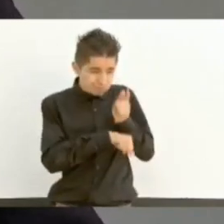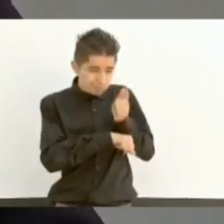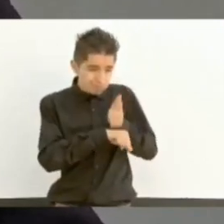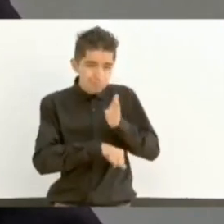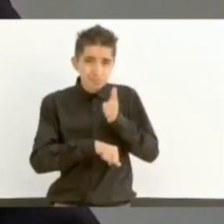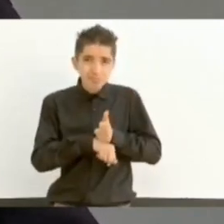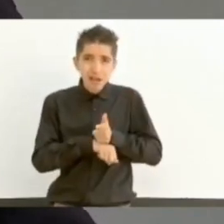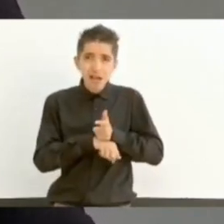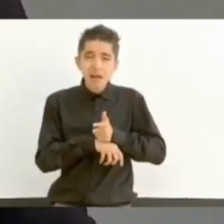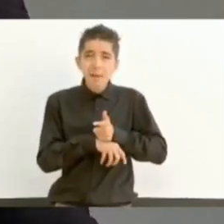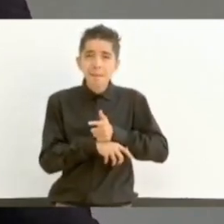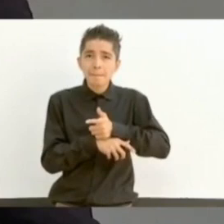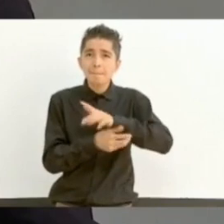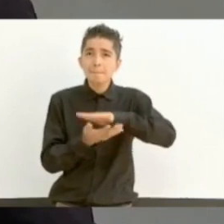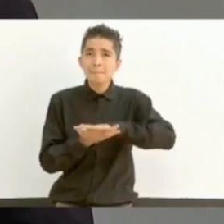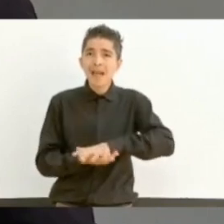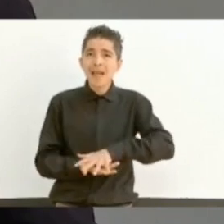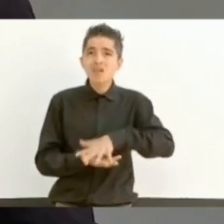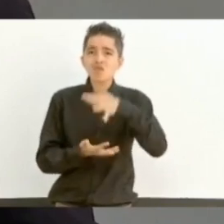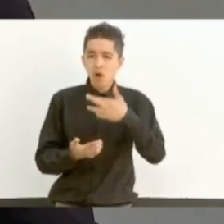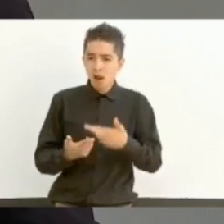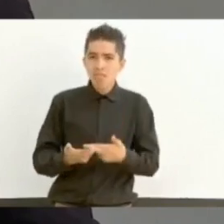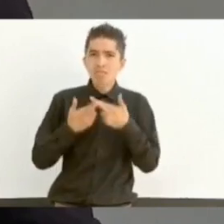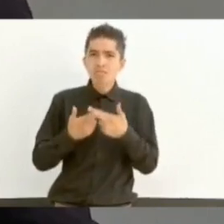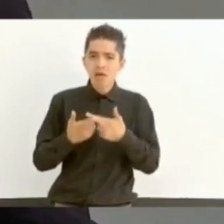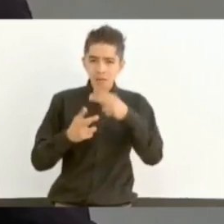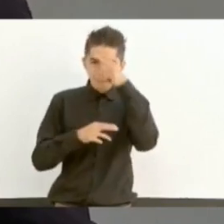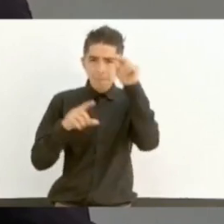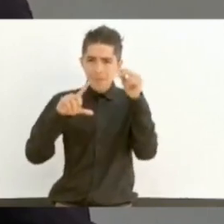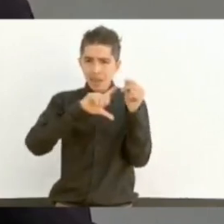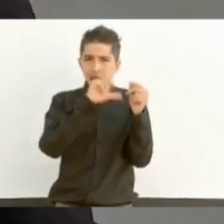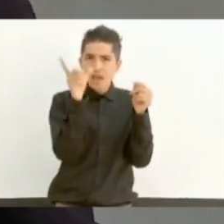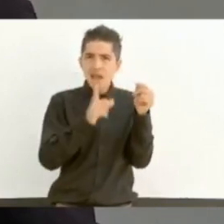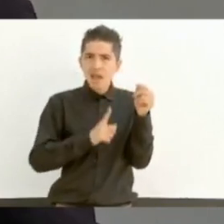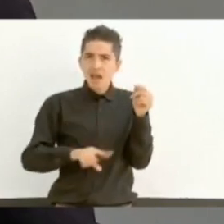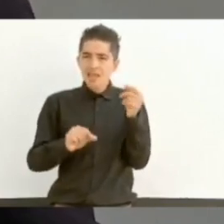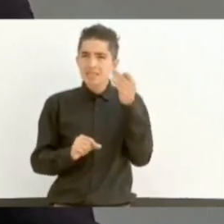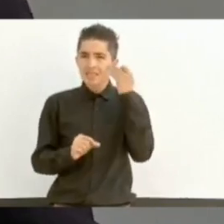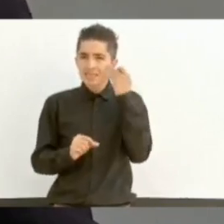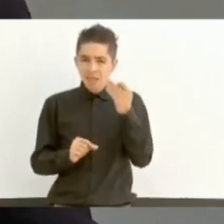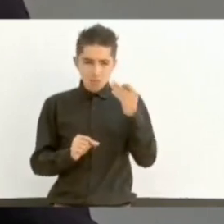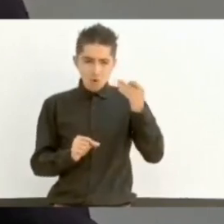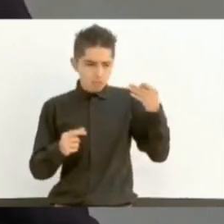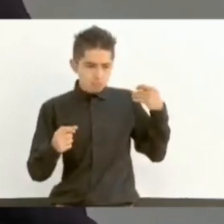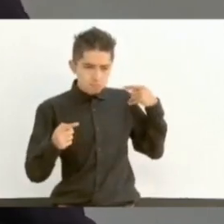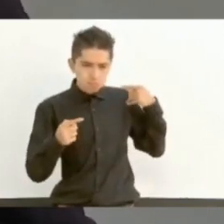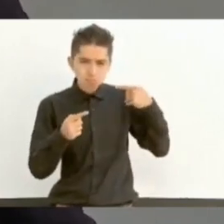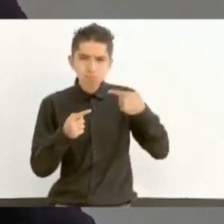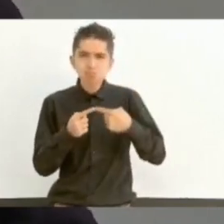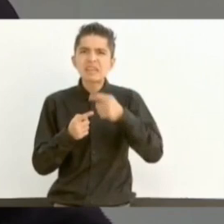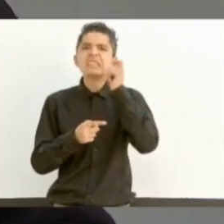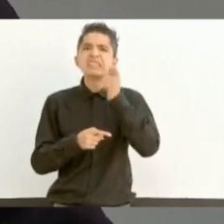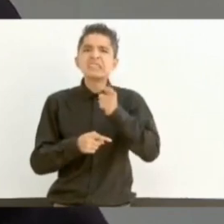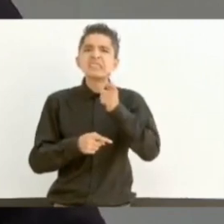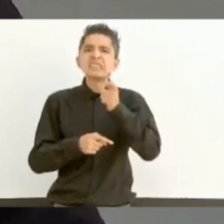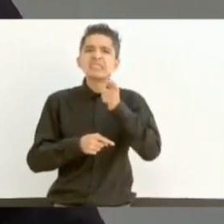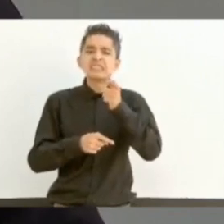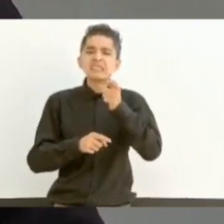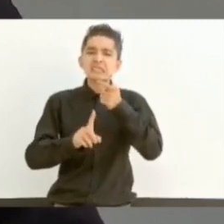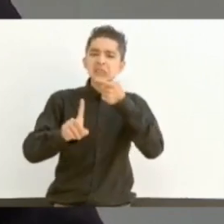que la mayor riqueza de México, del México de nuestro tiempo, es la